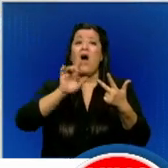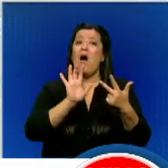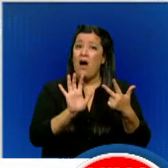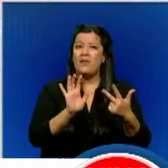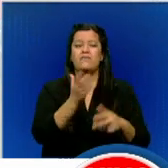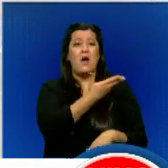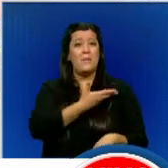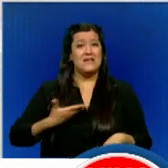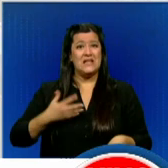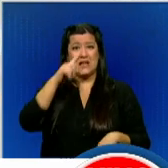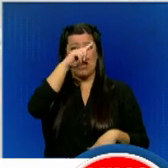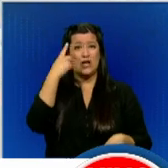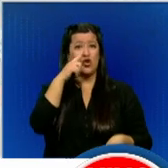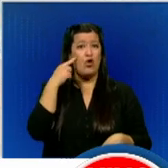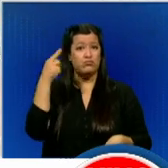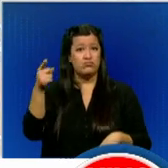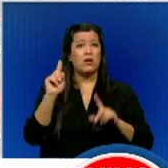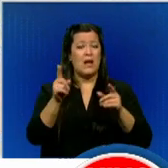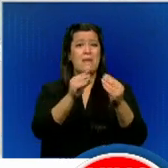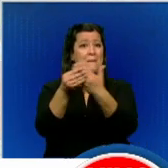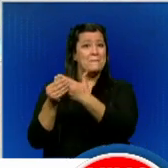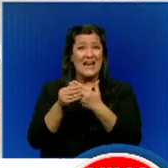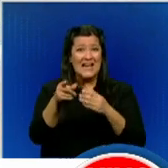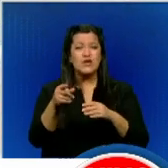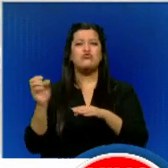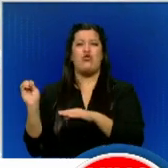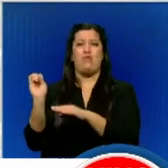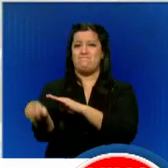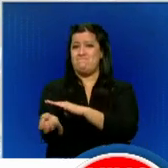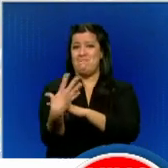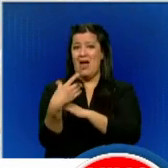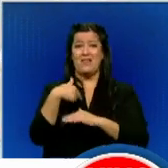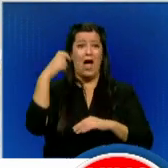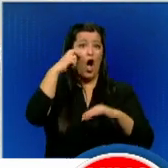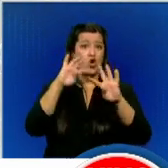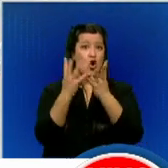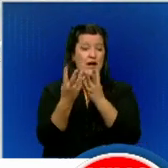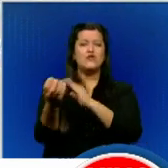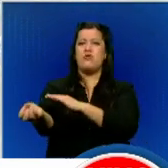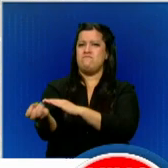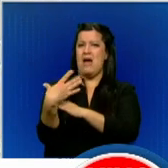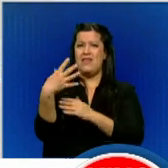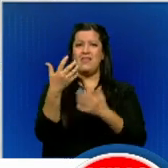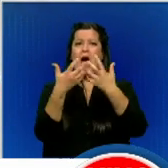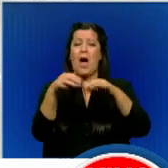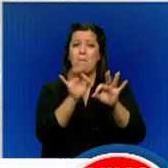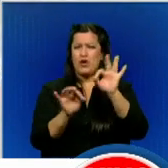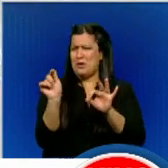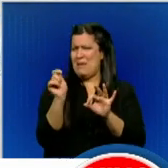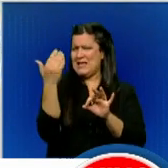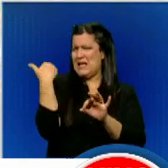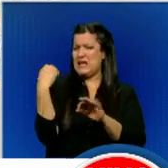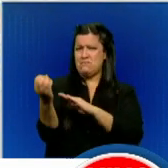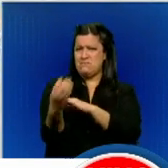de la nación y sus ministros mandaron a este congreso un proyecto hace algunos meses atrás